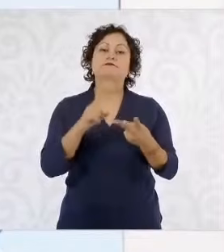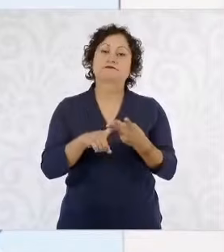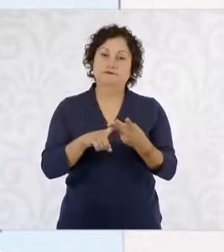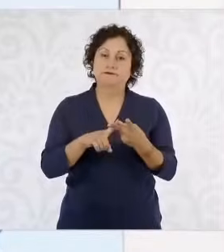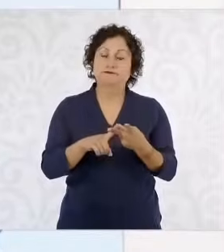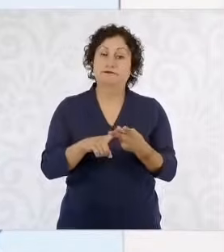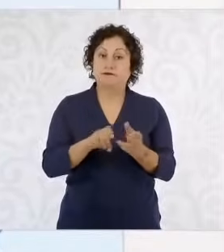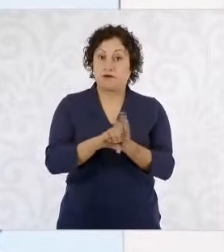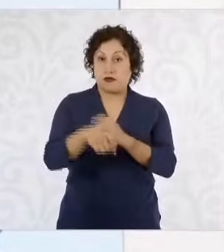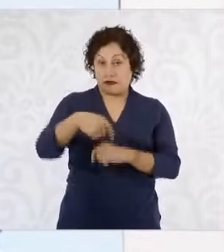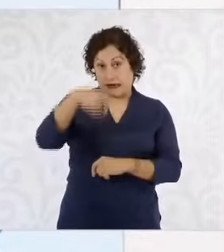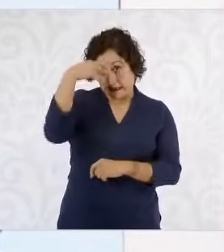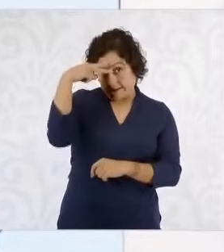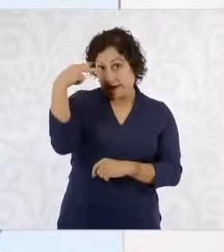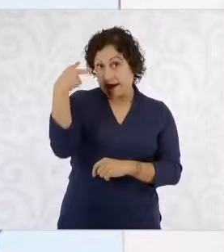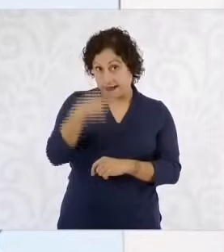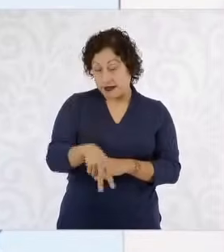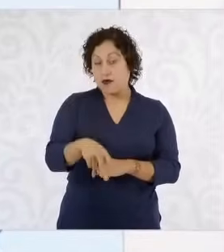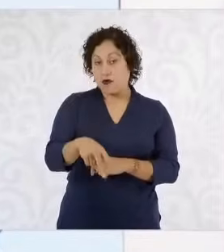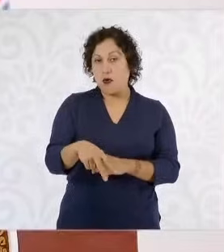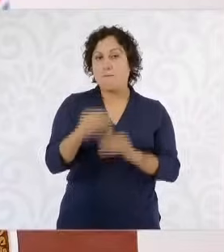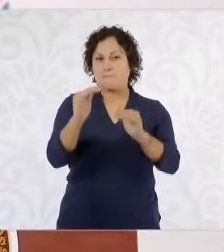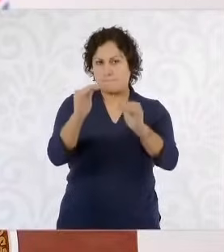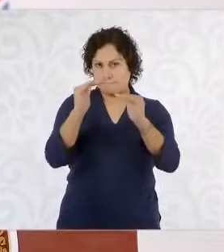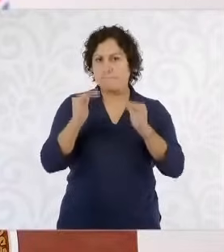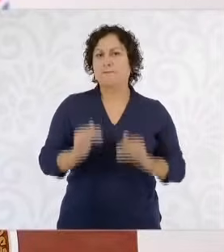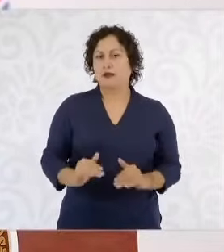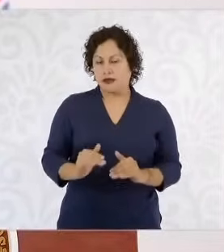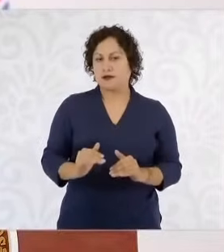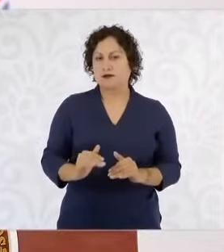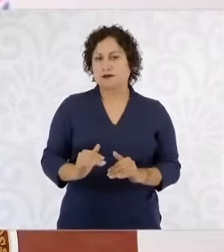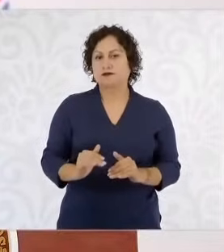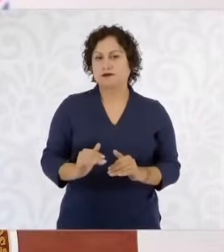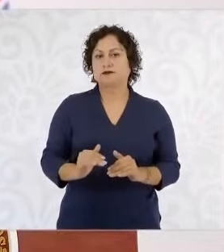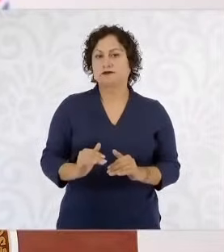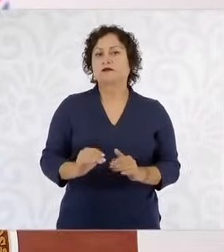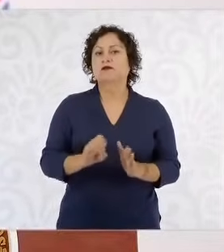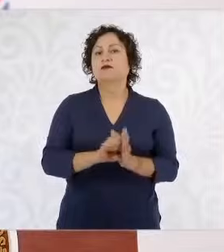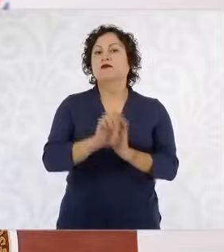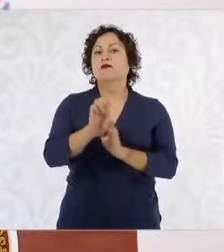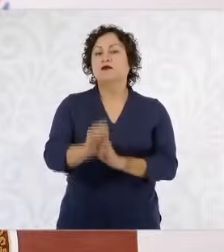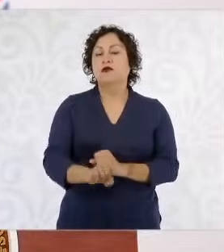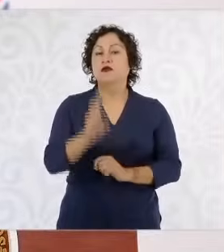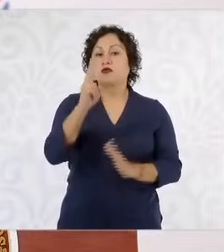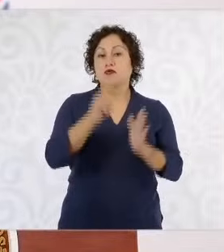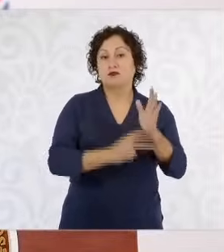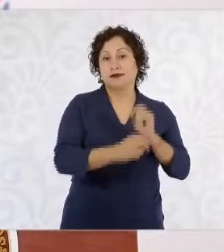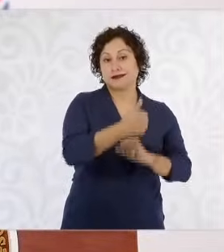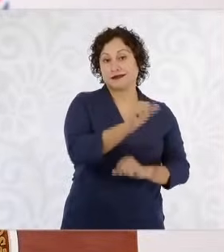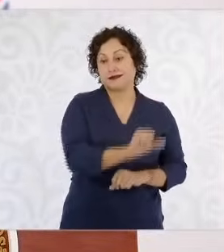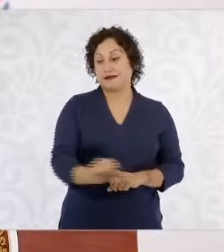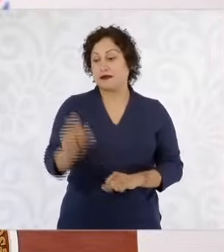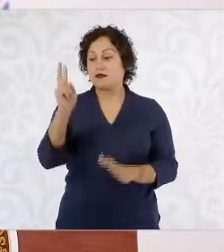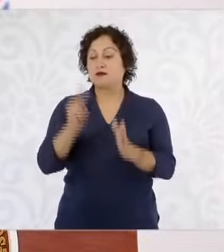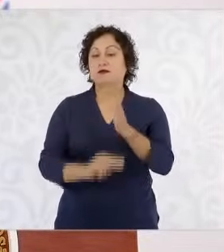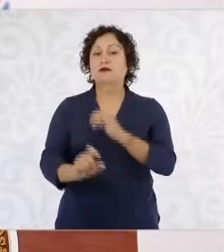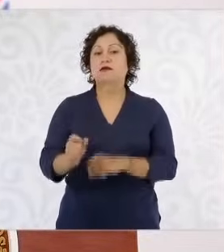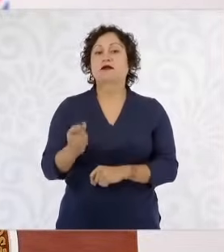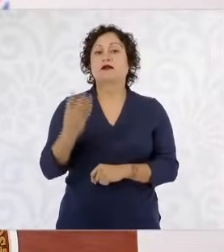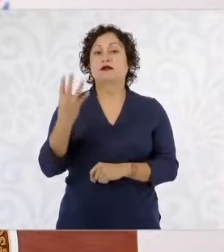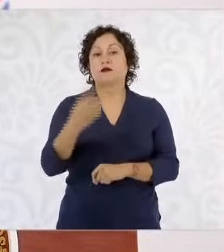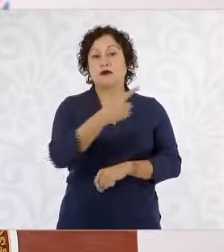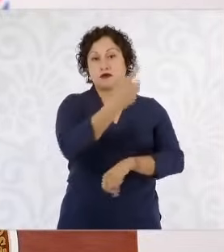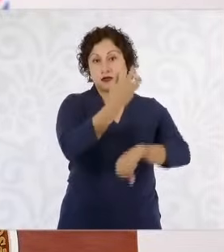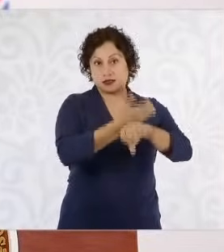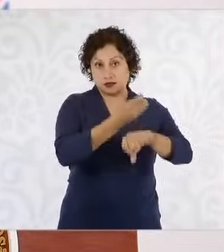En el caso de México es mucho menor, mientras que la inversión extranjera directa de 2006 a 2024 de Estados Unidos